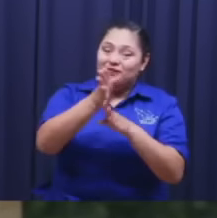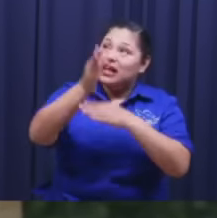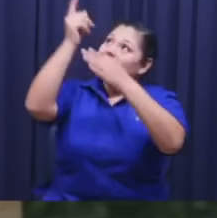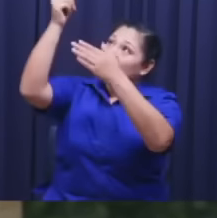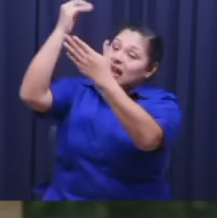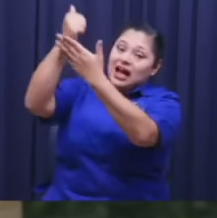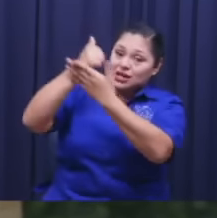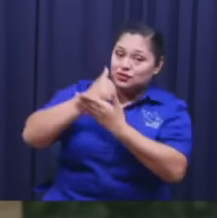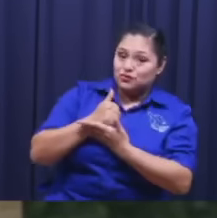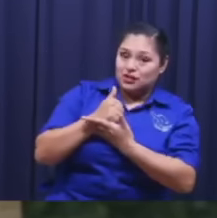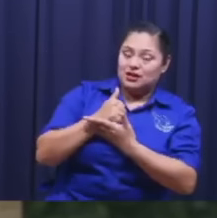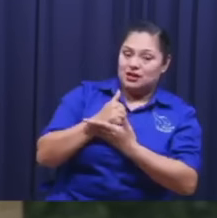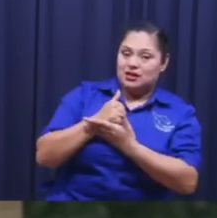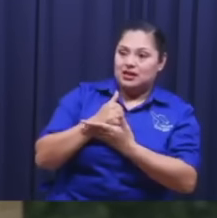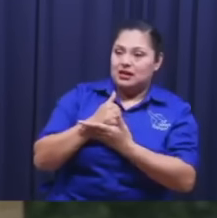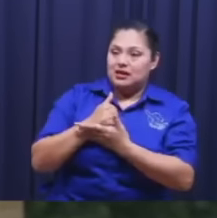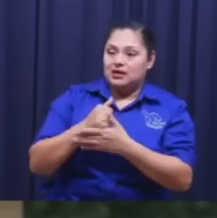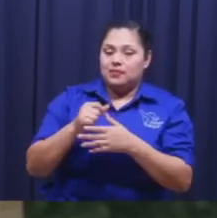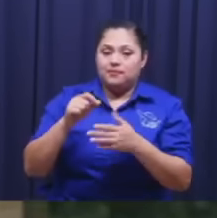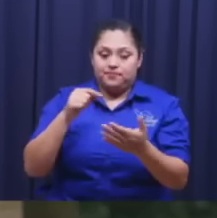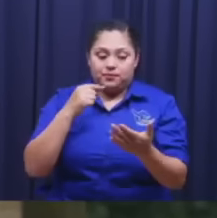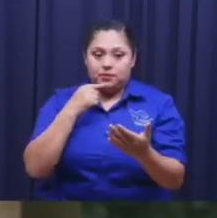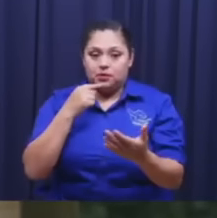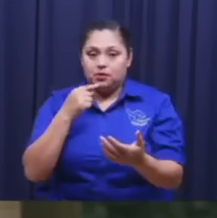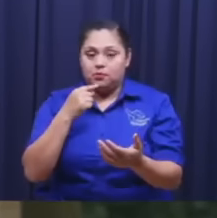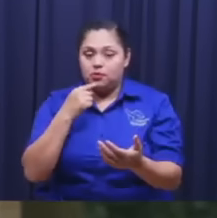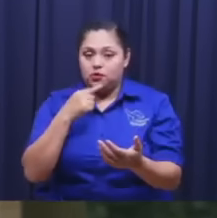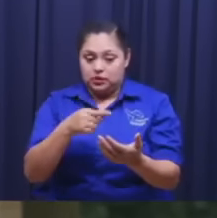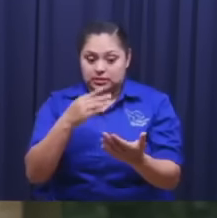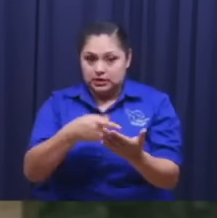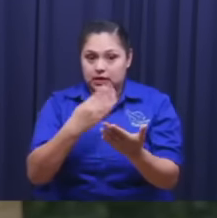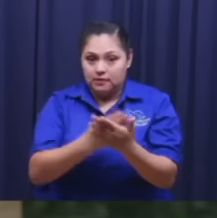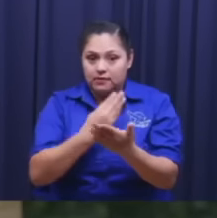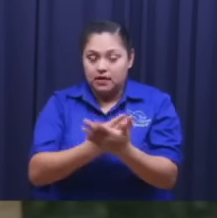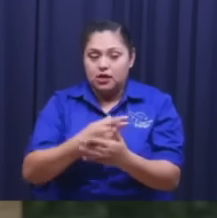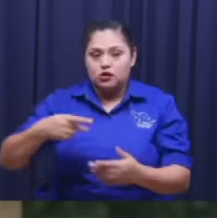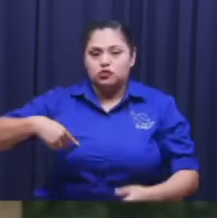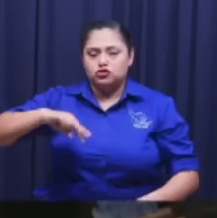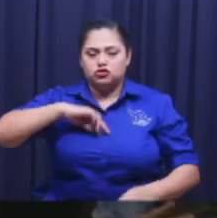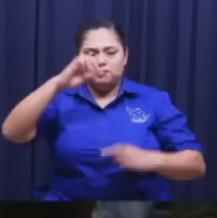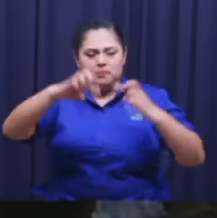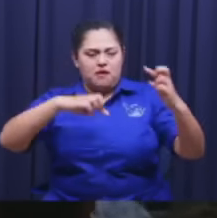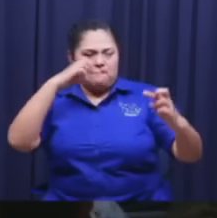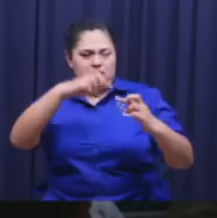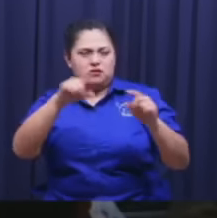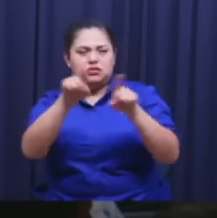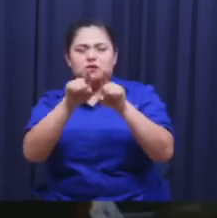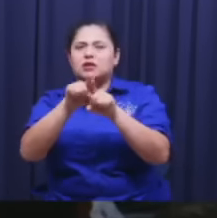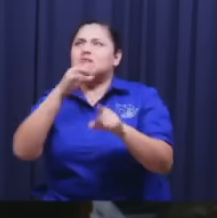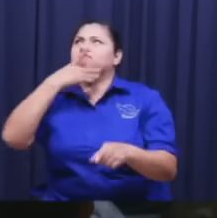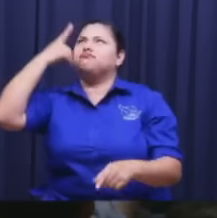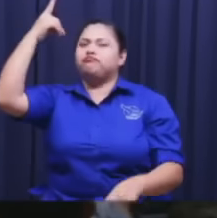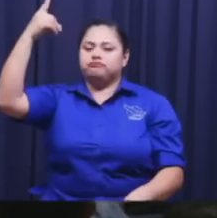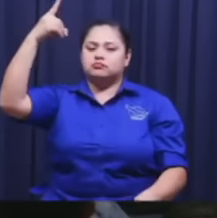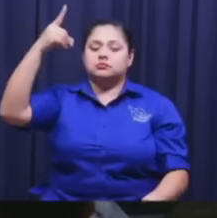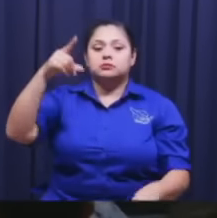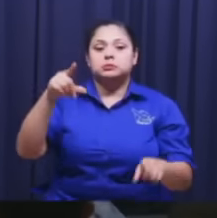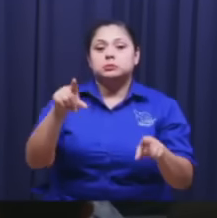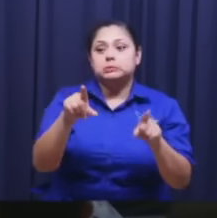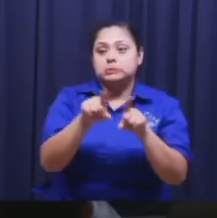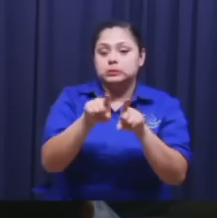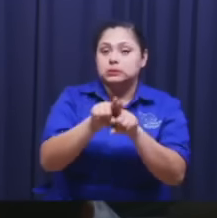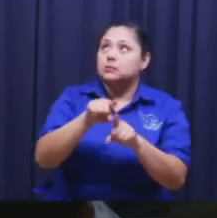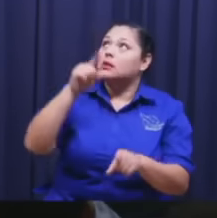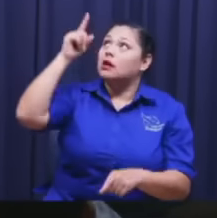ayuda. Y así como dice que sed perfectos como vuestro Padre en los cielos es perfecto, así como